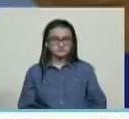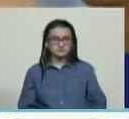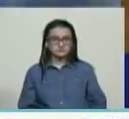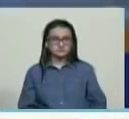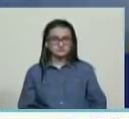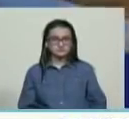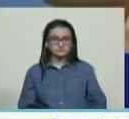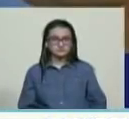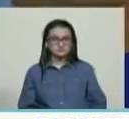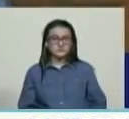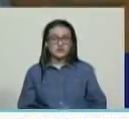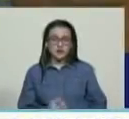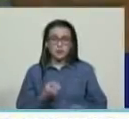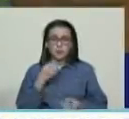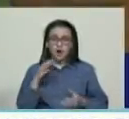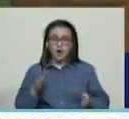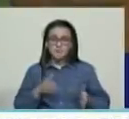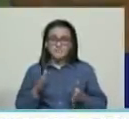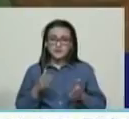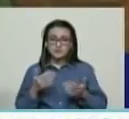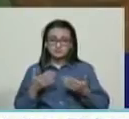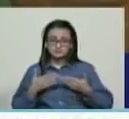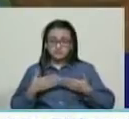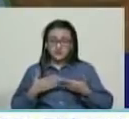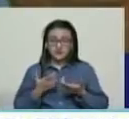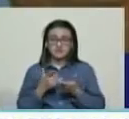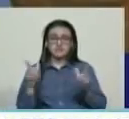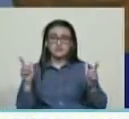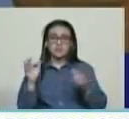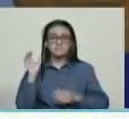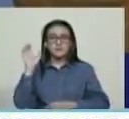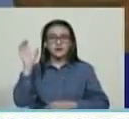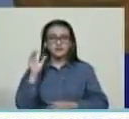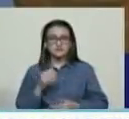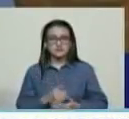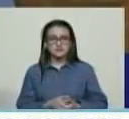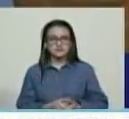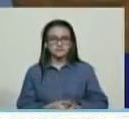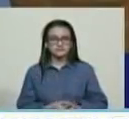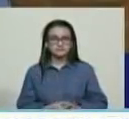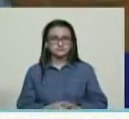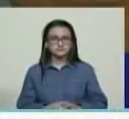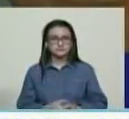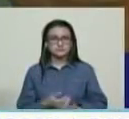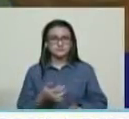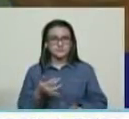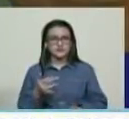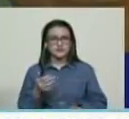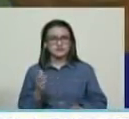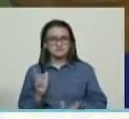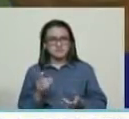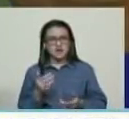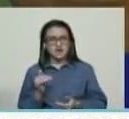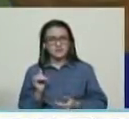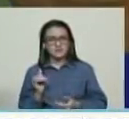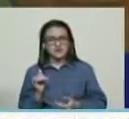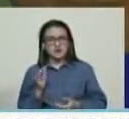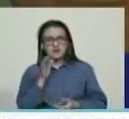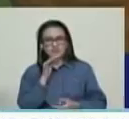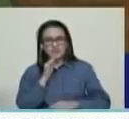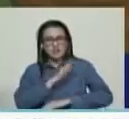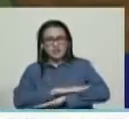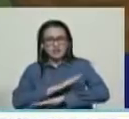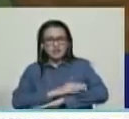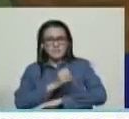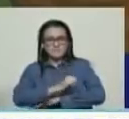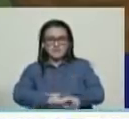que íbamos en buen camino en vías de la liberación de la patria. Todavía subsistían focos de indisciplina en el